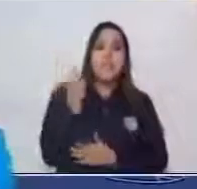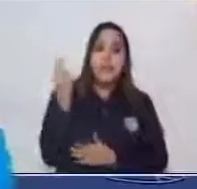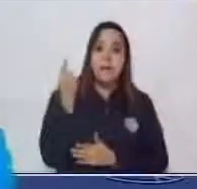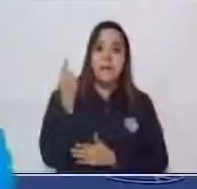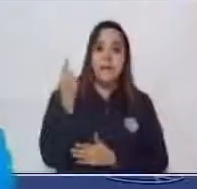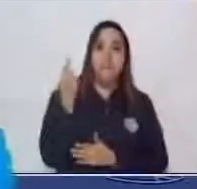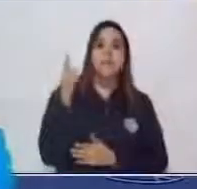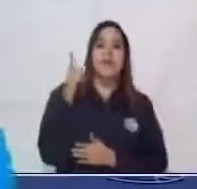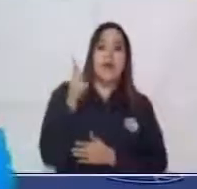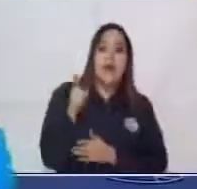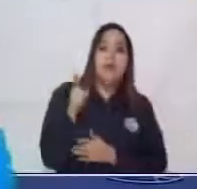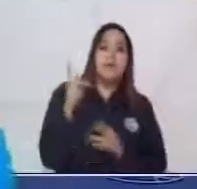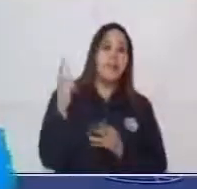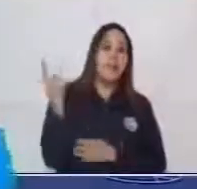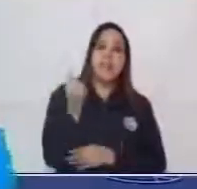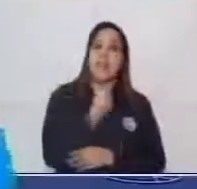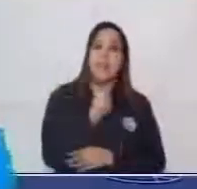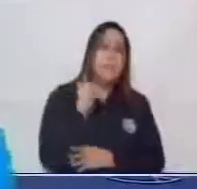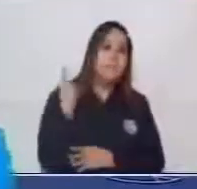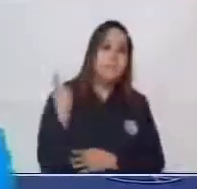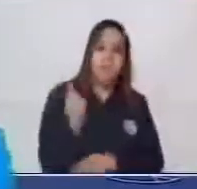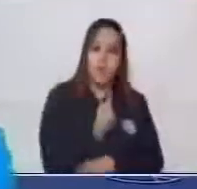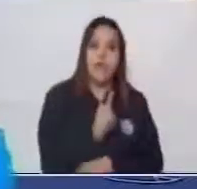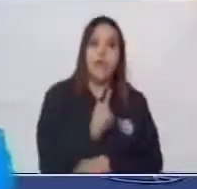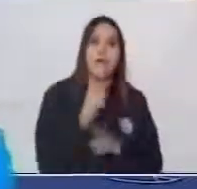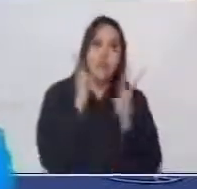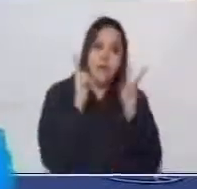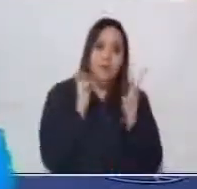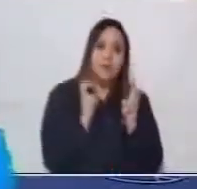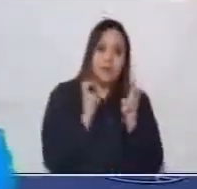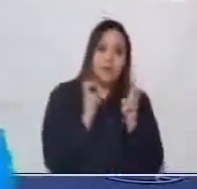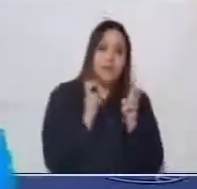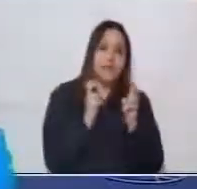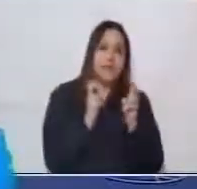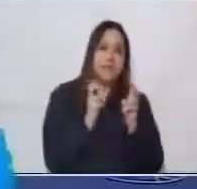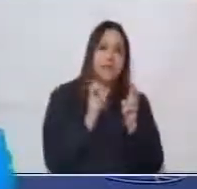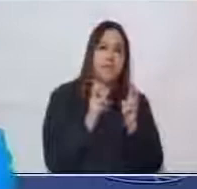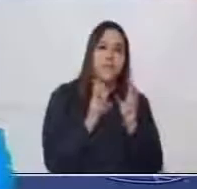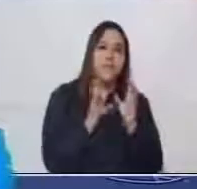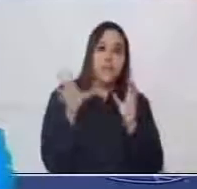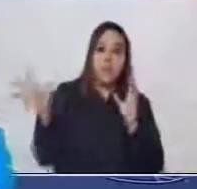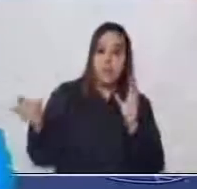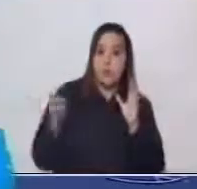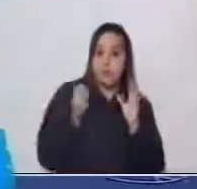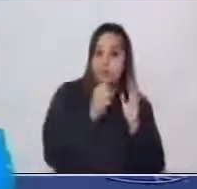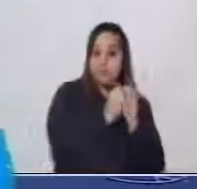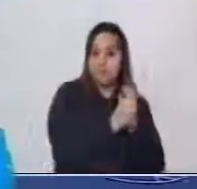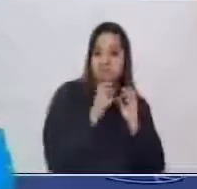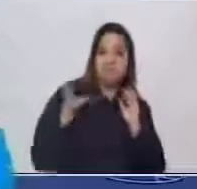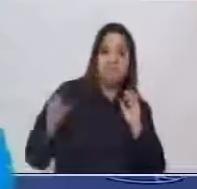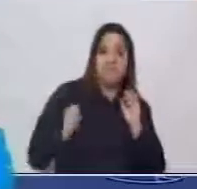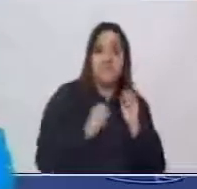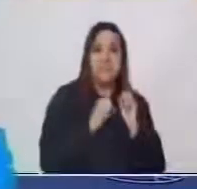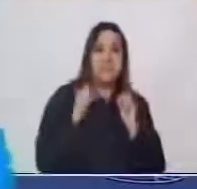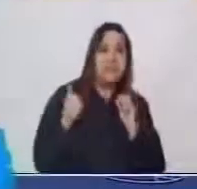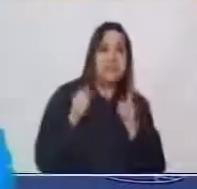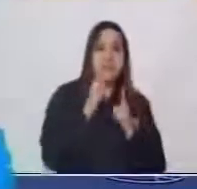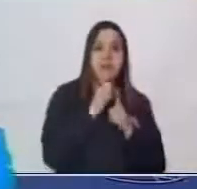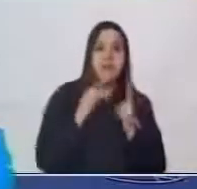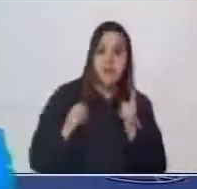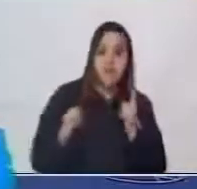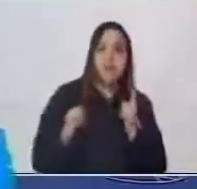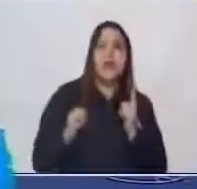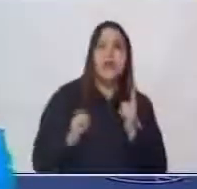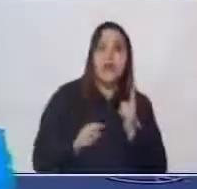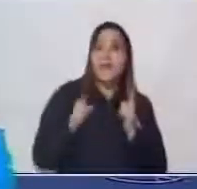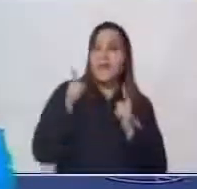pie al texto, es lo fundamental. Y cuando quitamos las demás oraciones, esa oración